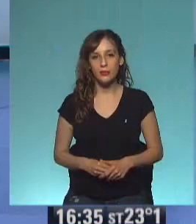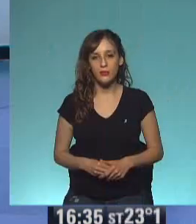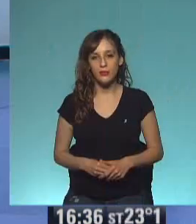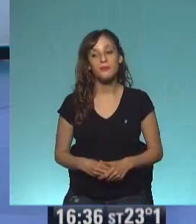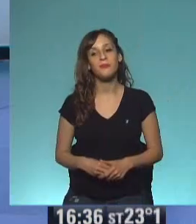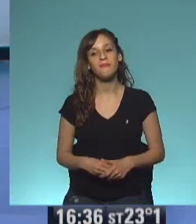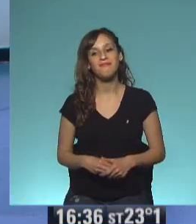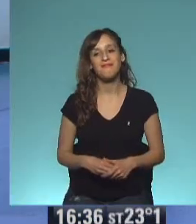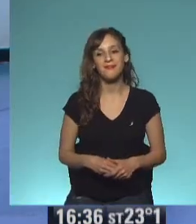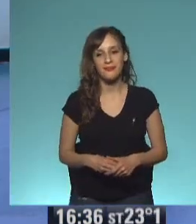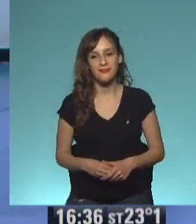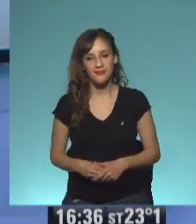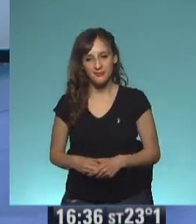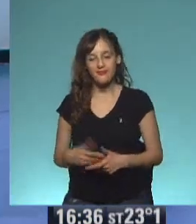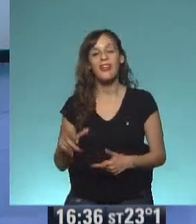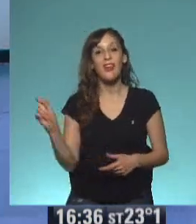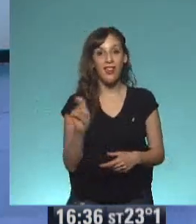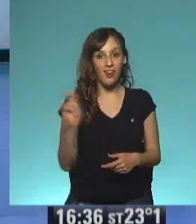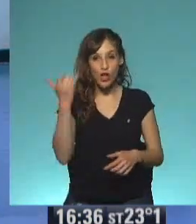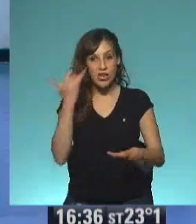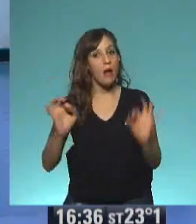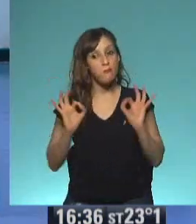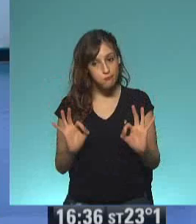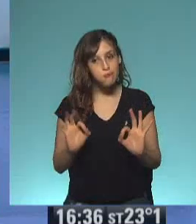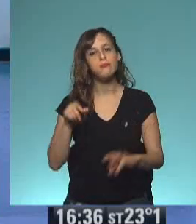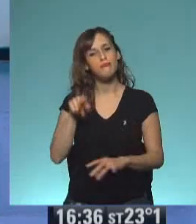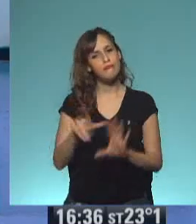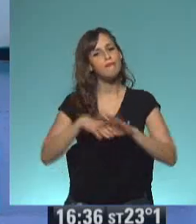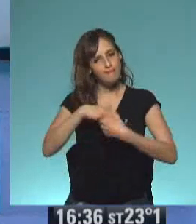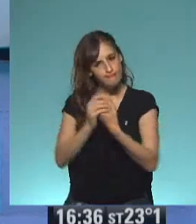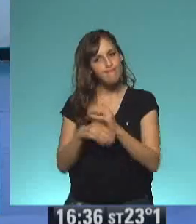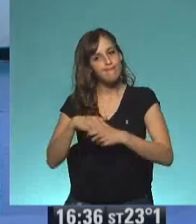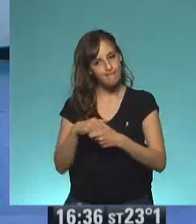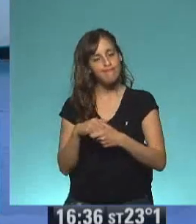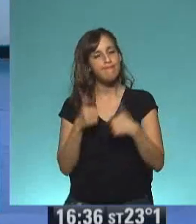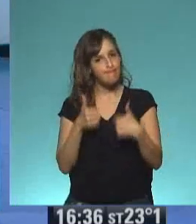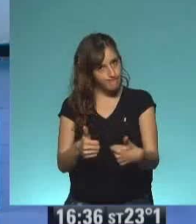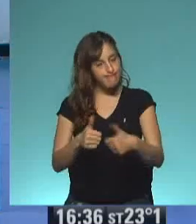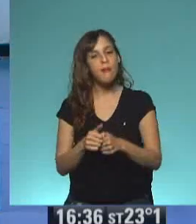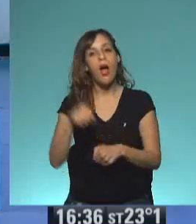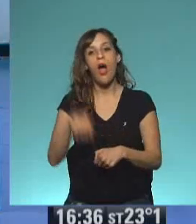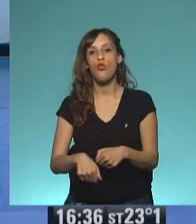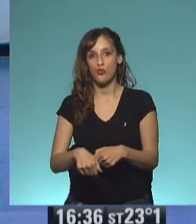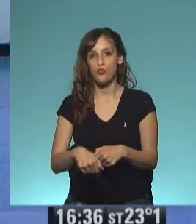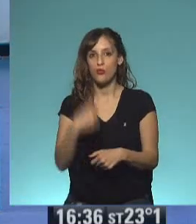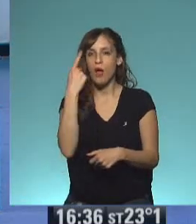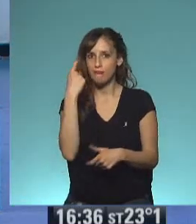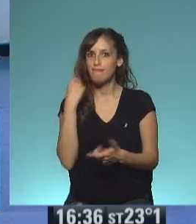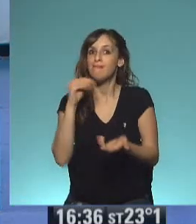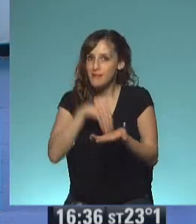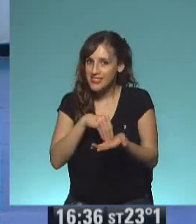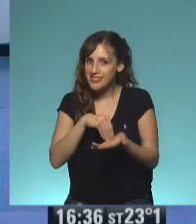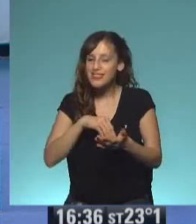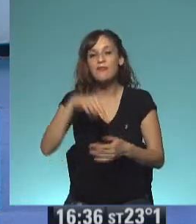después de este pequeño recreo que esperamos que se hayan lavado las manos y que la estén pasando muy bien ahí seguimos aprendiendo un montón de cosas en